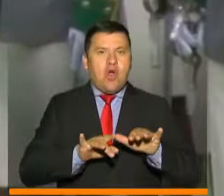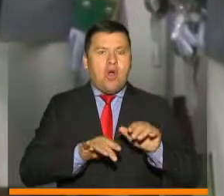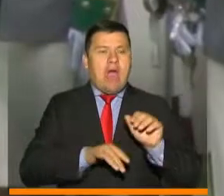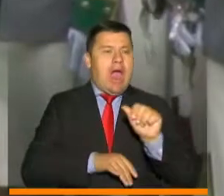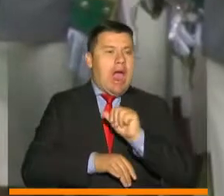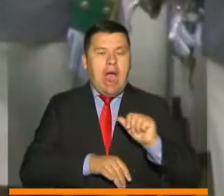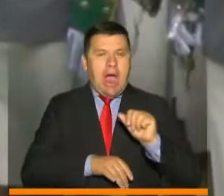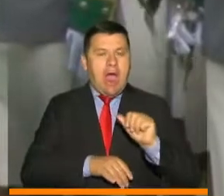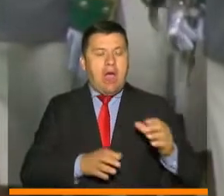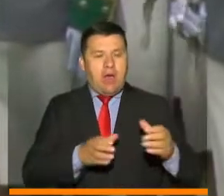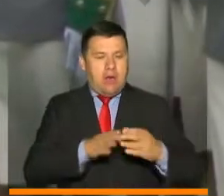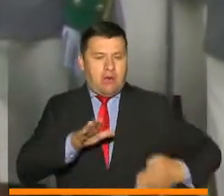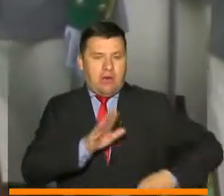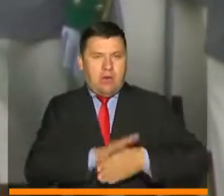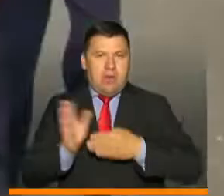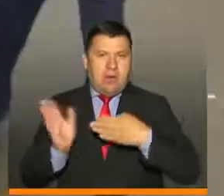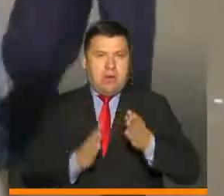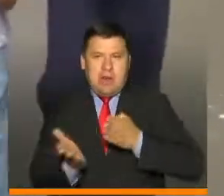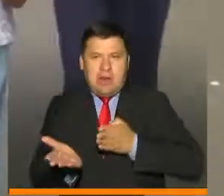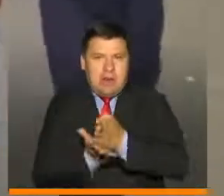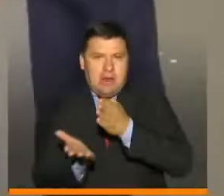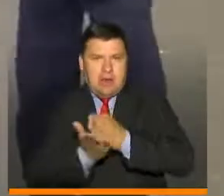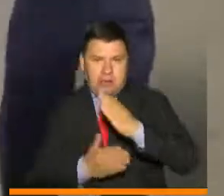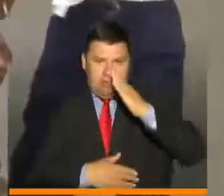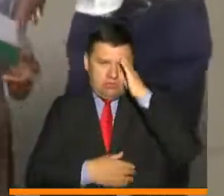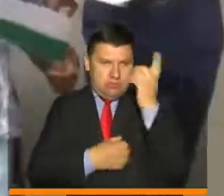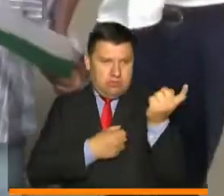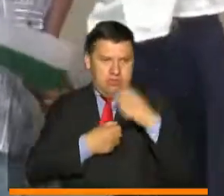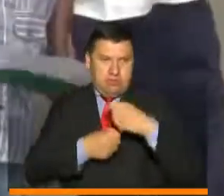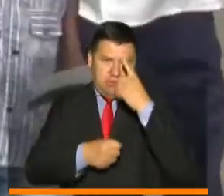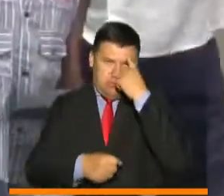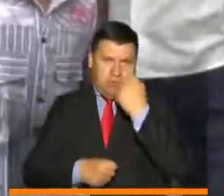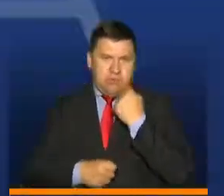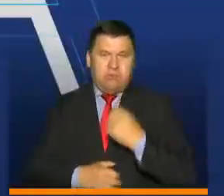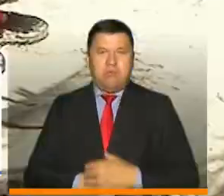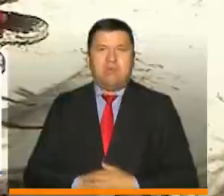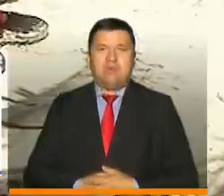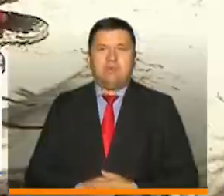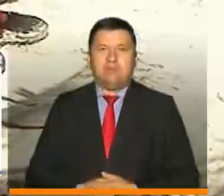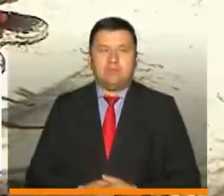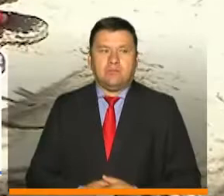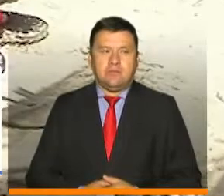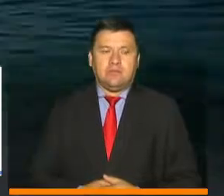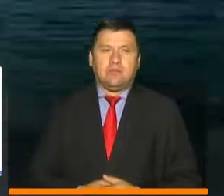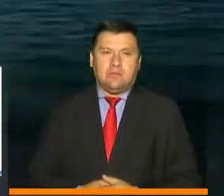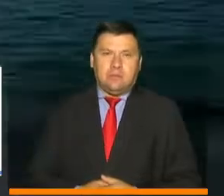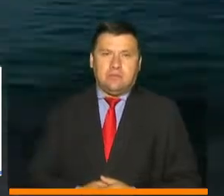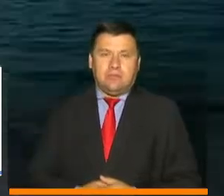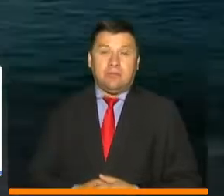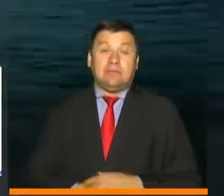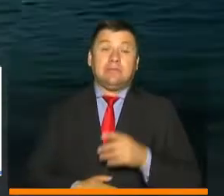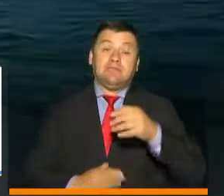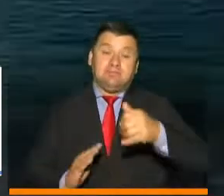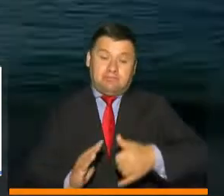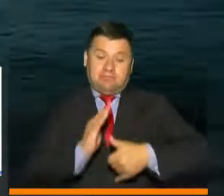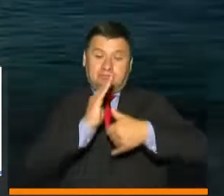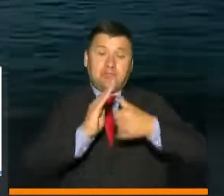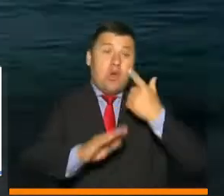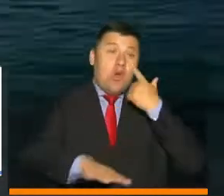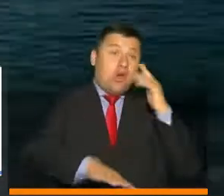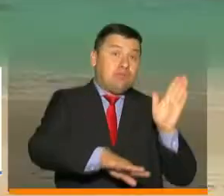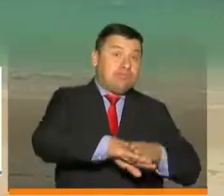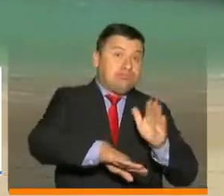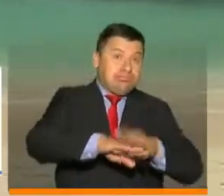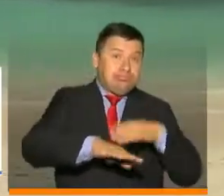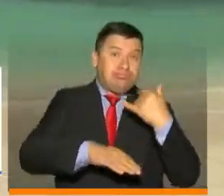género y la continuidad del plan de carrera de las mujeres vinculadas a la fuerza pública. El IDEAM reporta nueva alerta